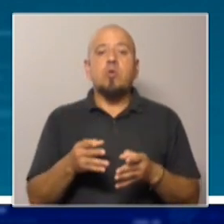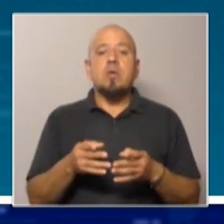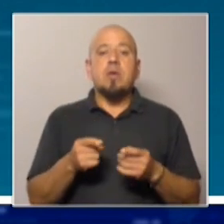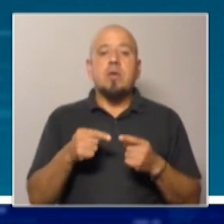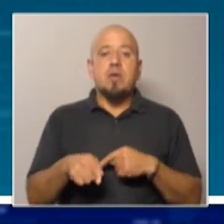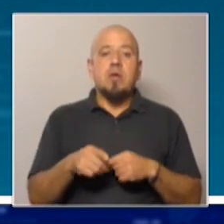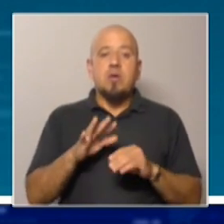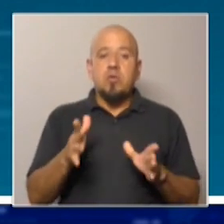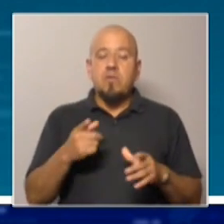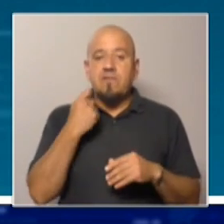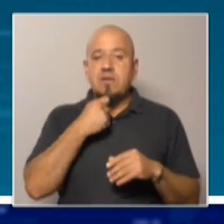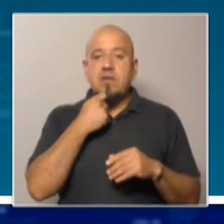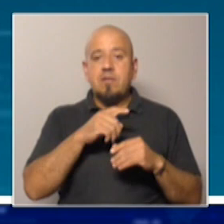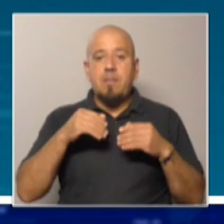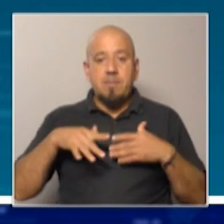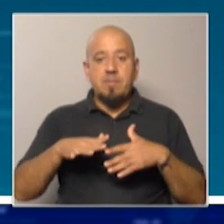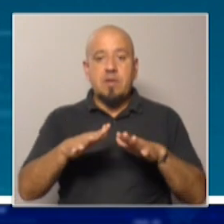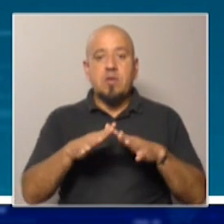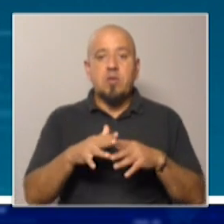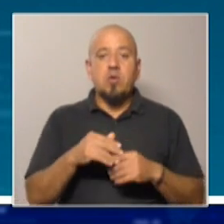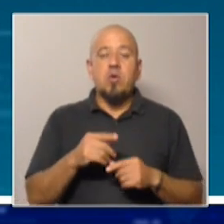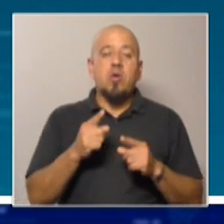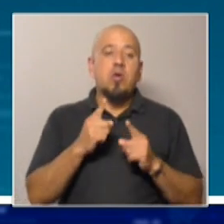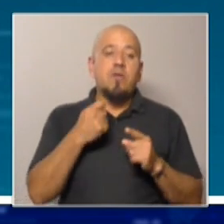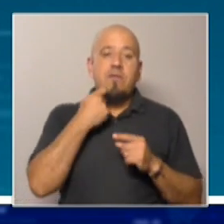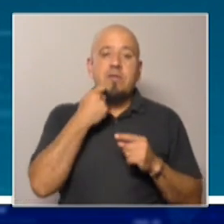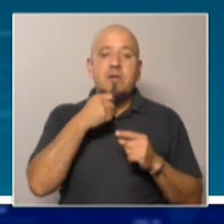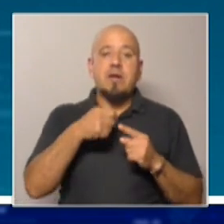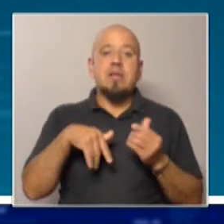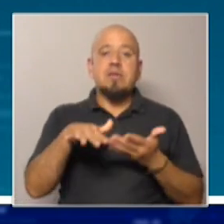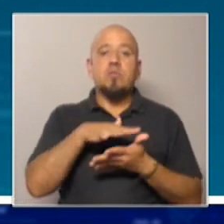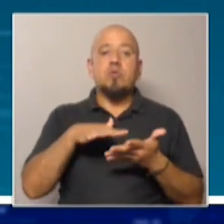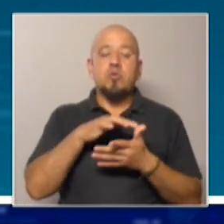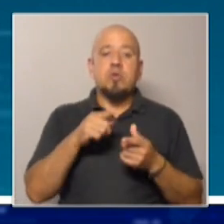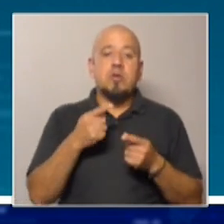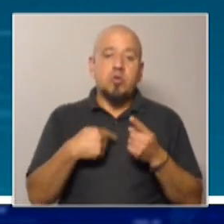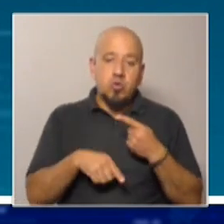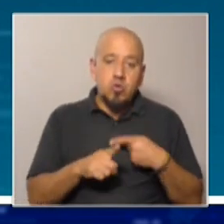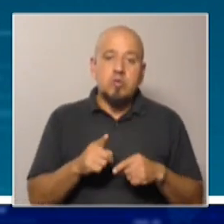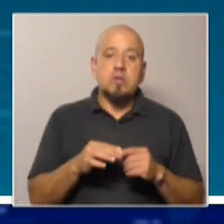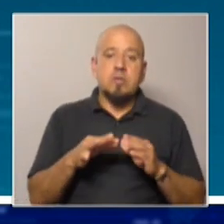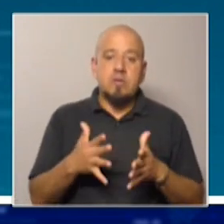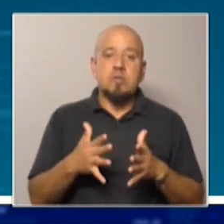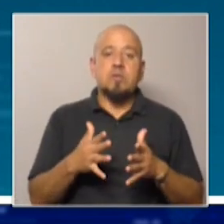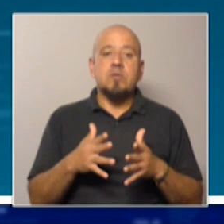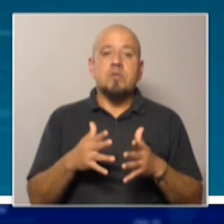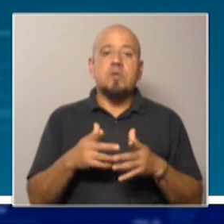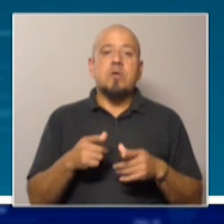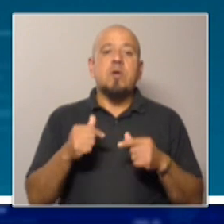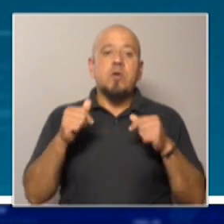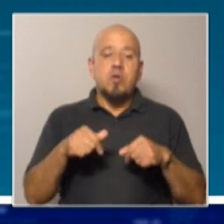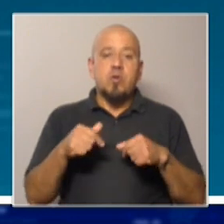del todo preparado o los protocolos que había no se habían actualizado a la situación epidemiológica. Entonces es frecuente, y todavía